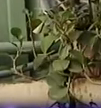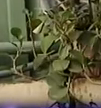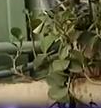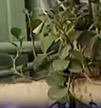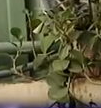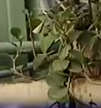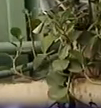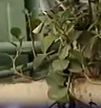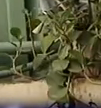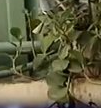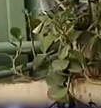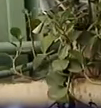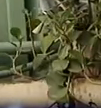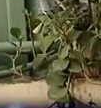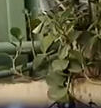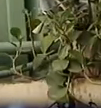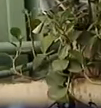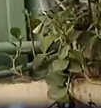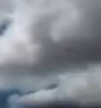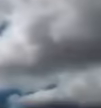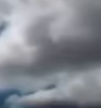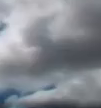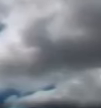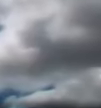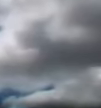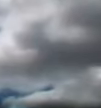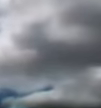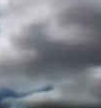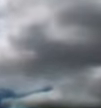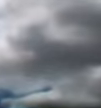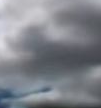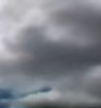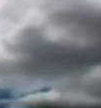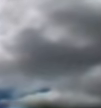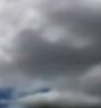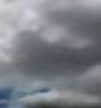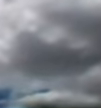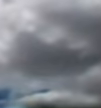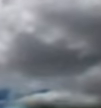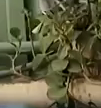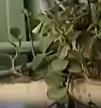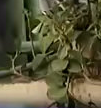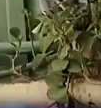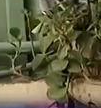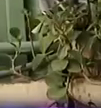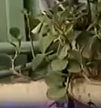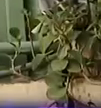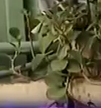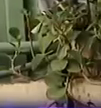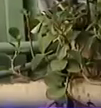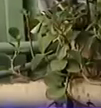¡Mira! ¡Ay, un arco iris! ¡Ay, qué lindo! ¡Mira, ay, qué lindo! Mira, y nosotros hablando de eso, mira qué bonito.